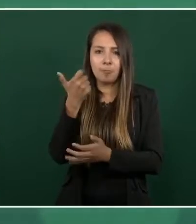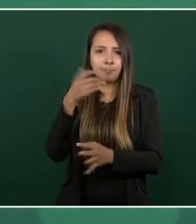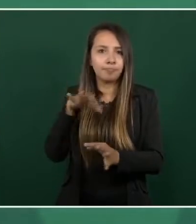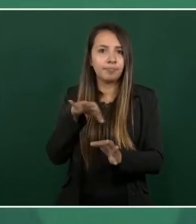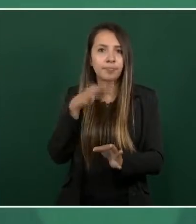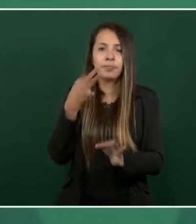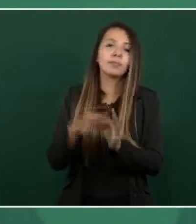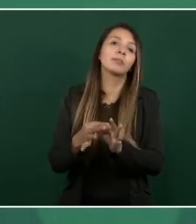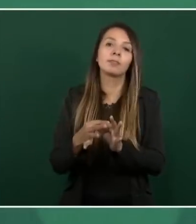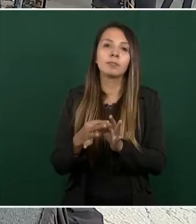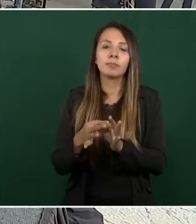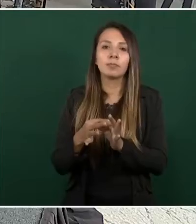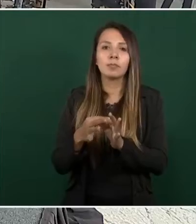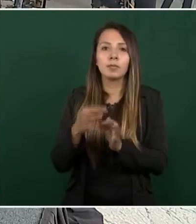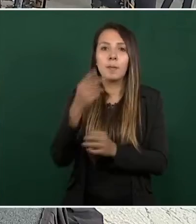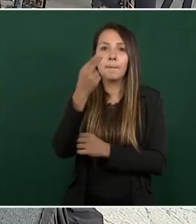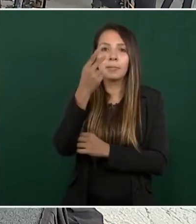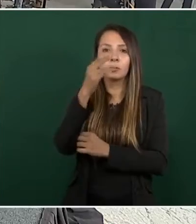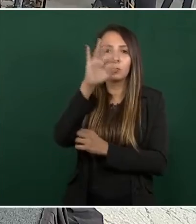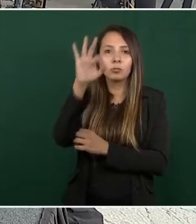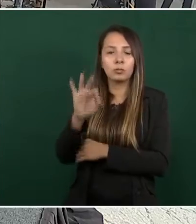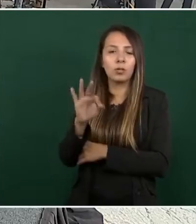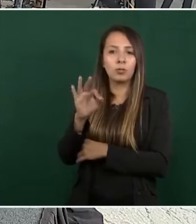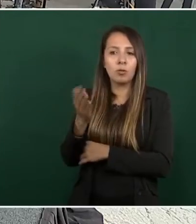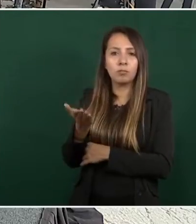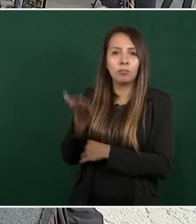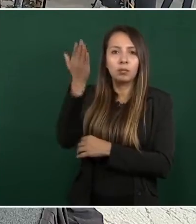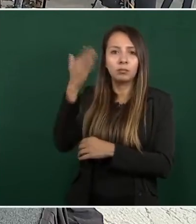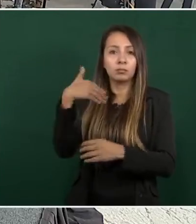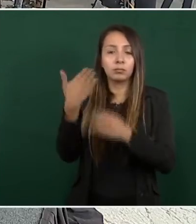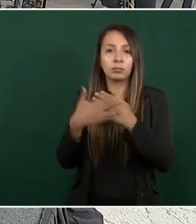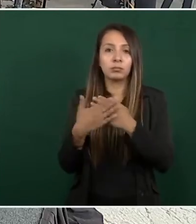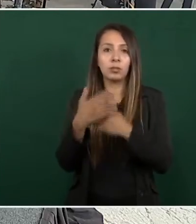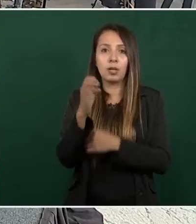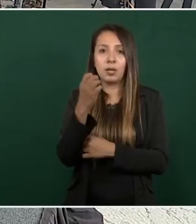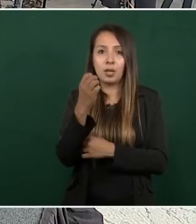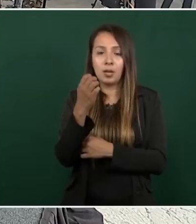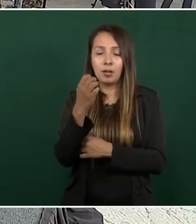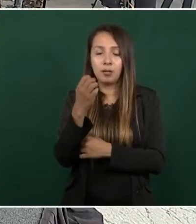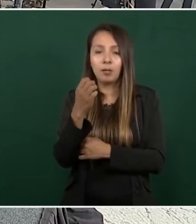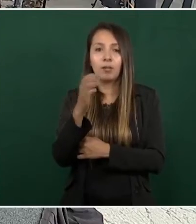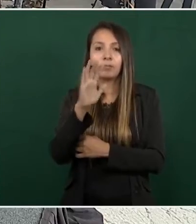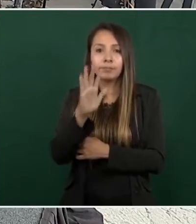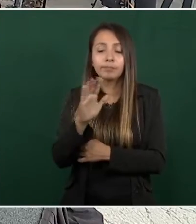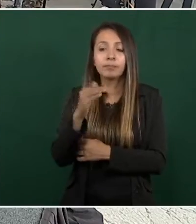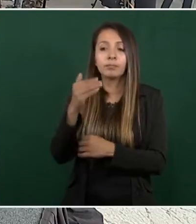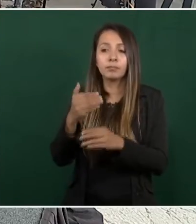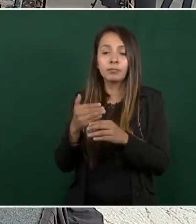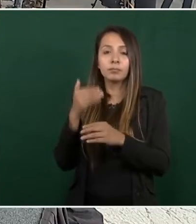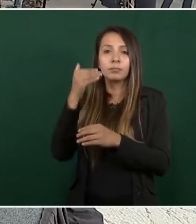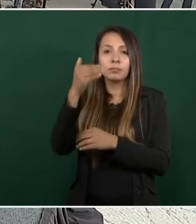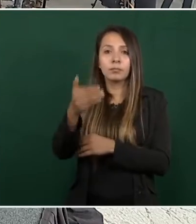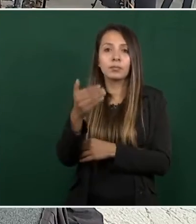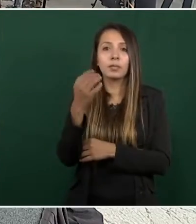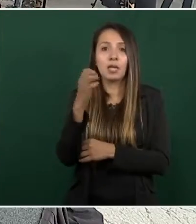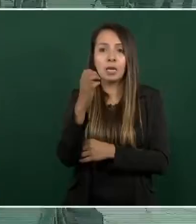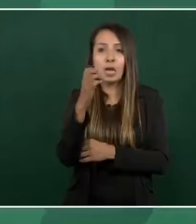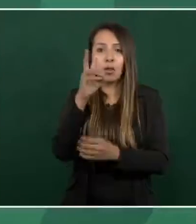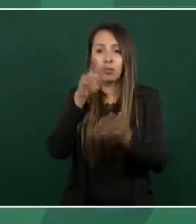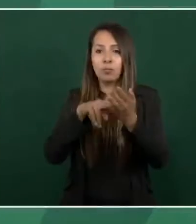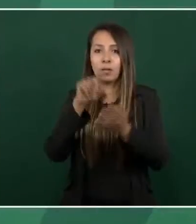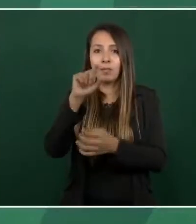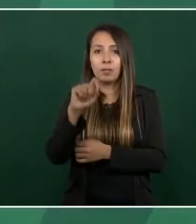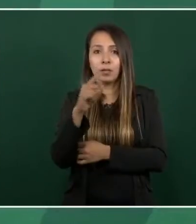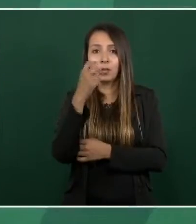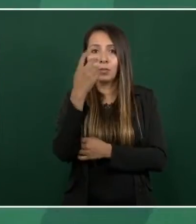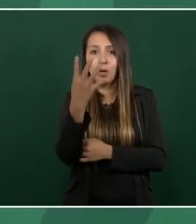Va a aumentar 25% a partir de enero y otros 25% en enero del 24. Cuando